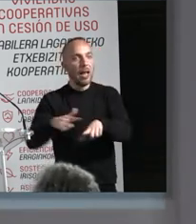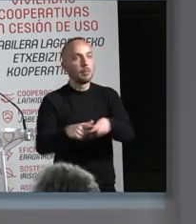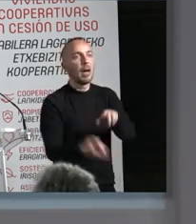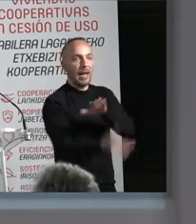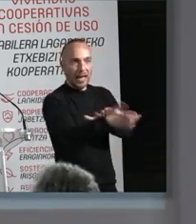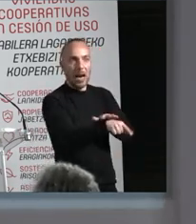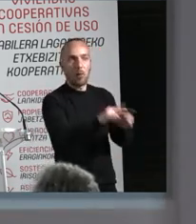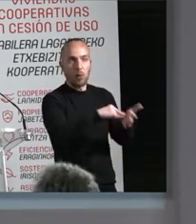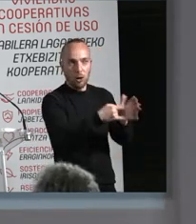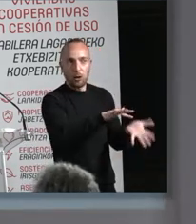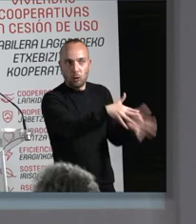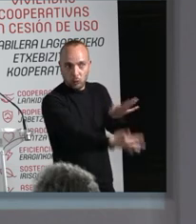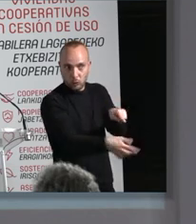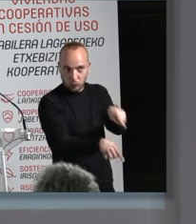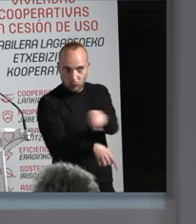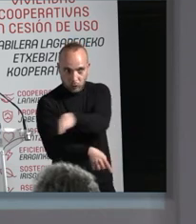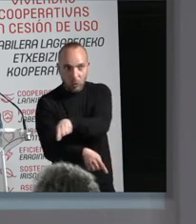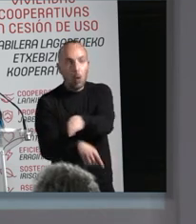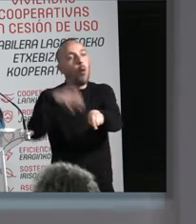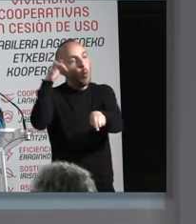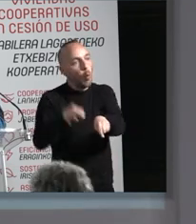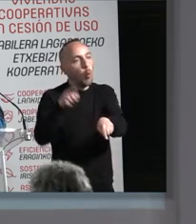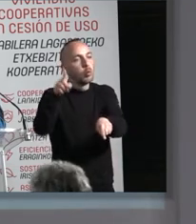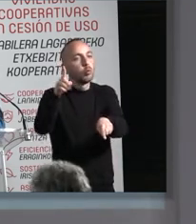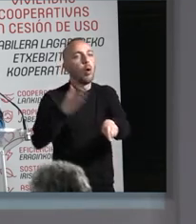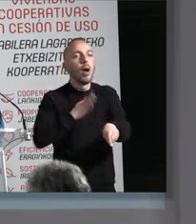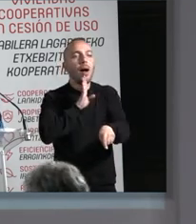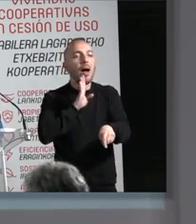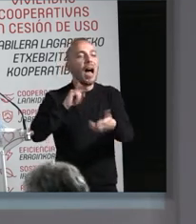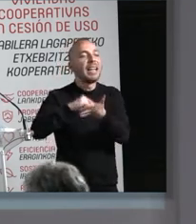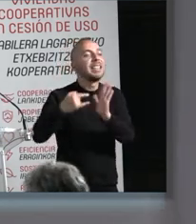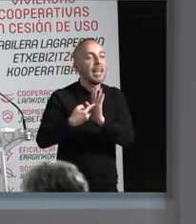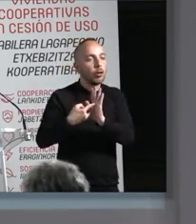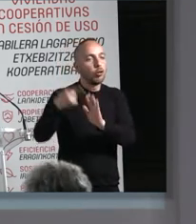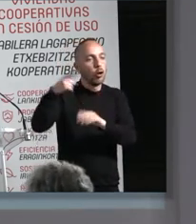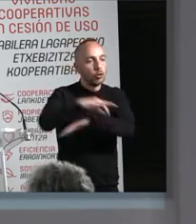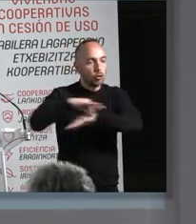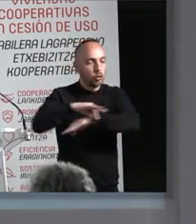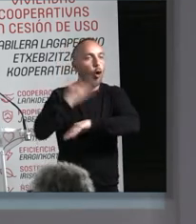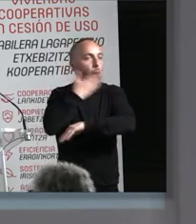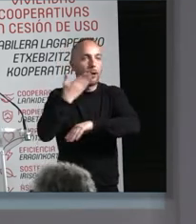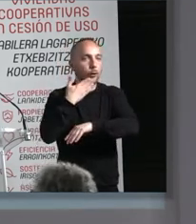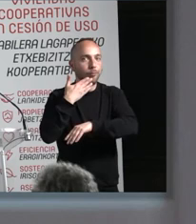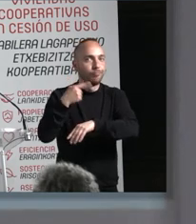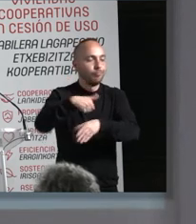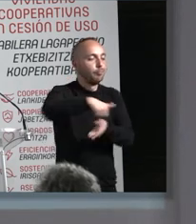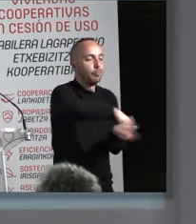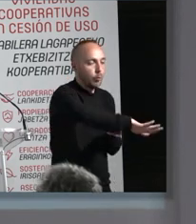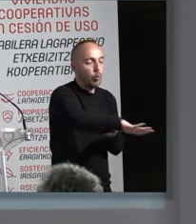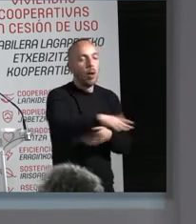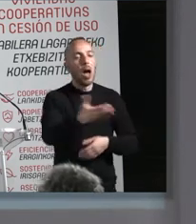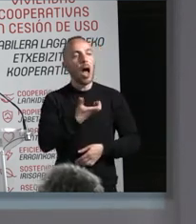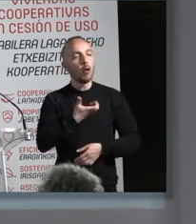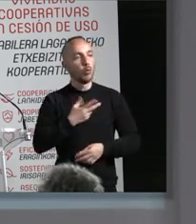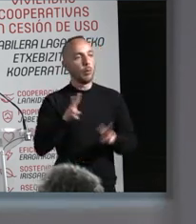tipo. Justamente lo impugnó el Colegio de Arquitectos, se echó fuera, entró el Ayuntamiento nuevo, aquello en 4 años